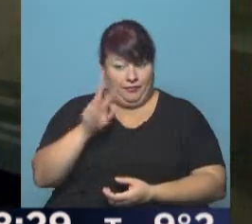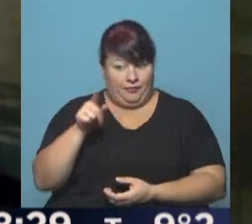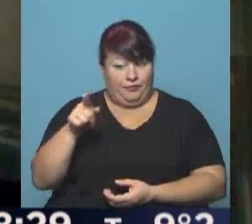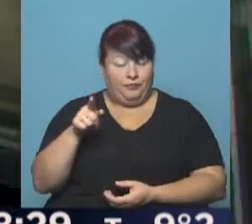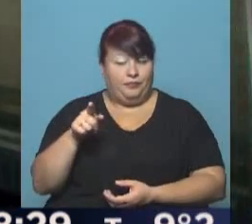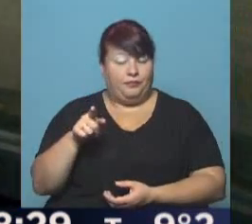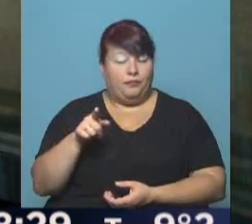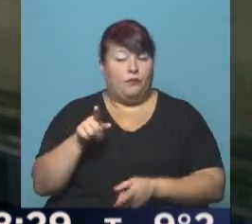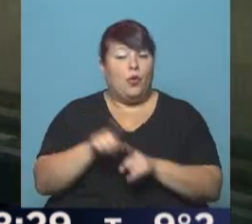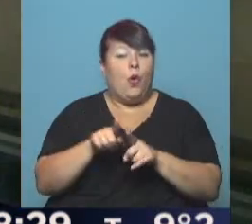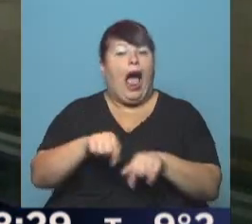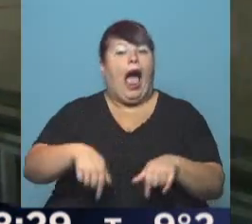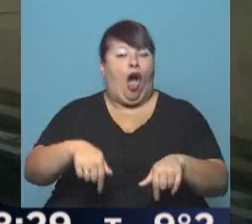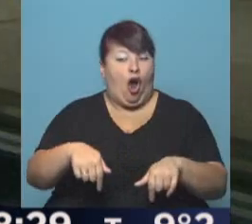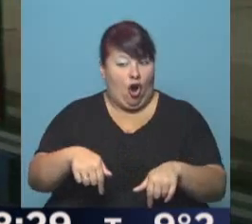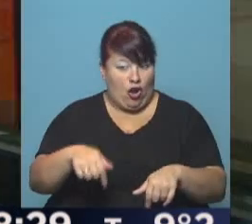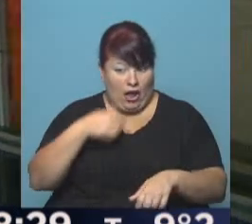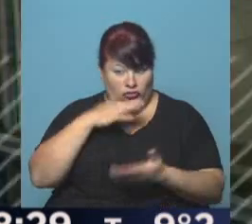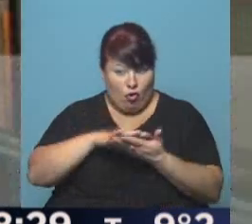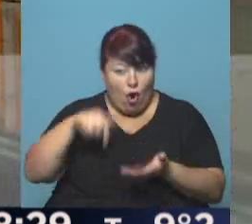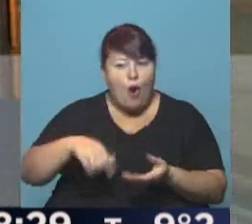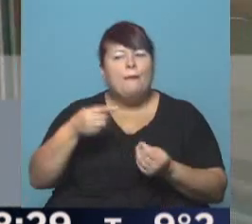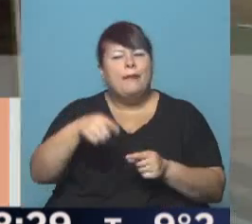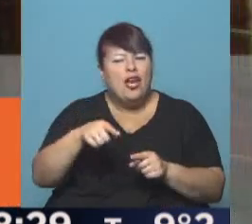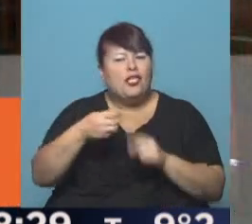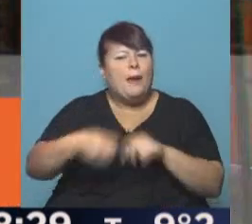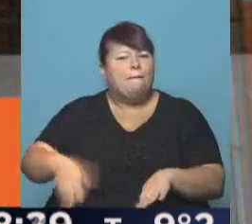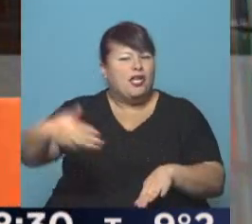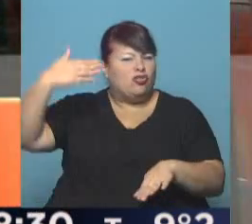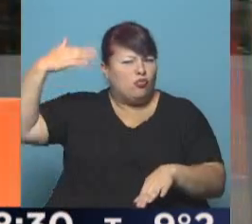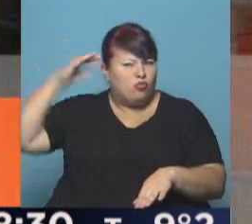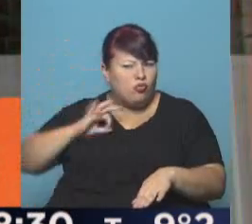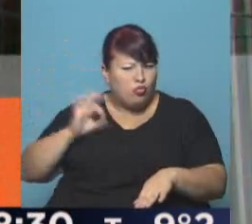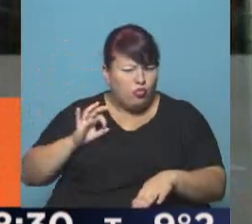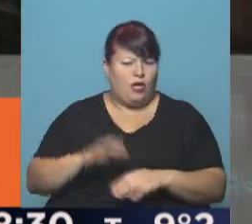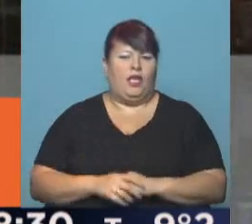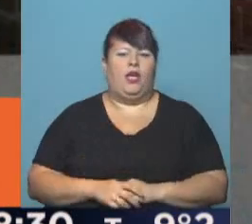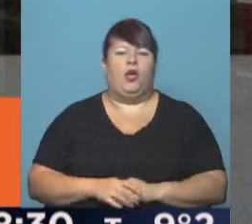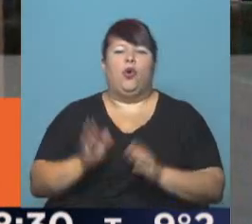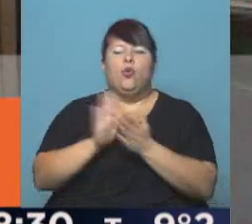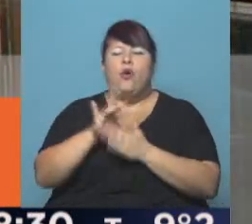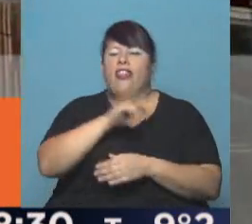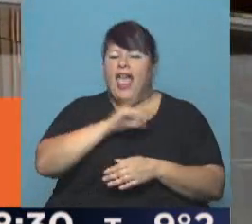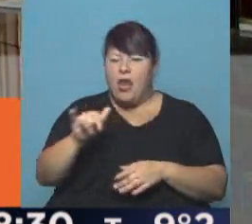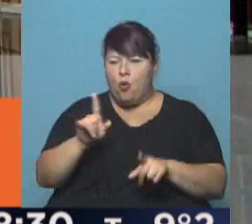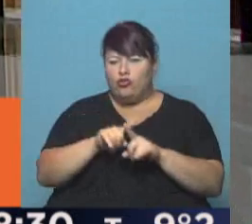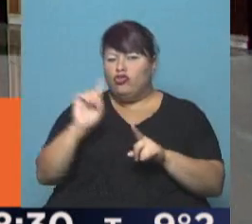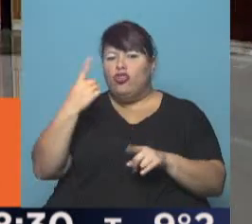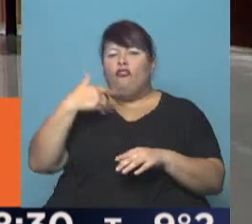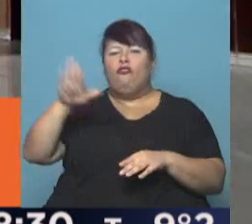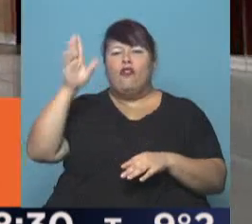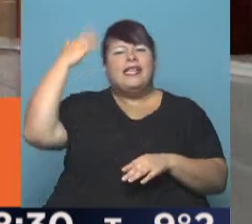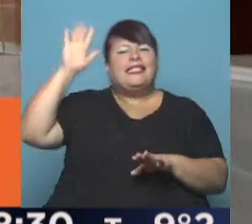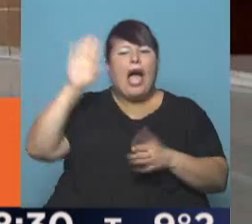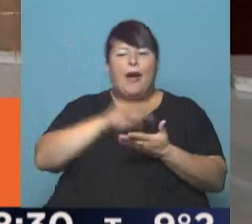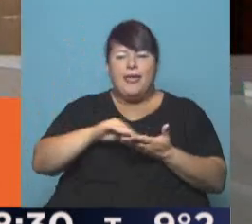es el presente, lo de hoy. Pero esto se inicia hace muchos años con una denuncia casi en soledad que hizo la